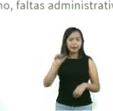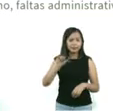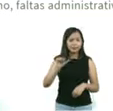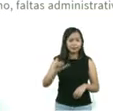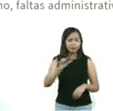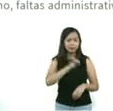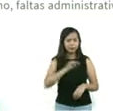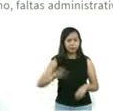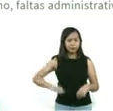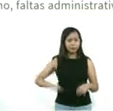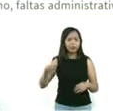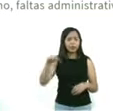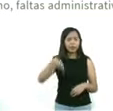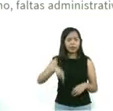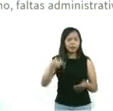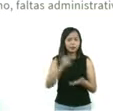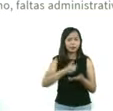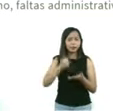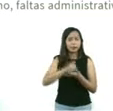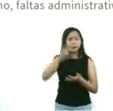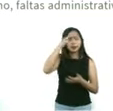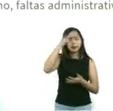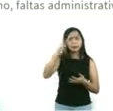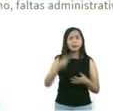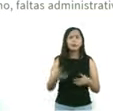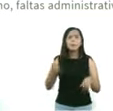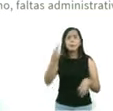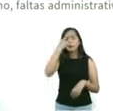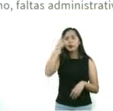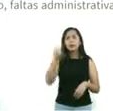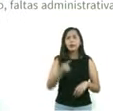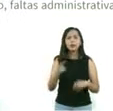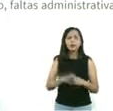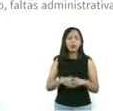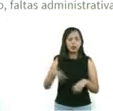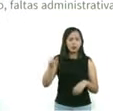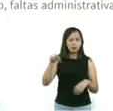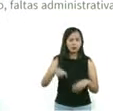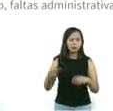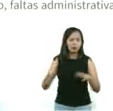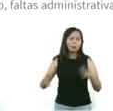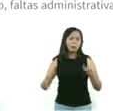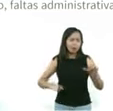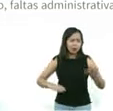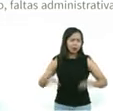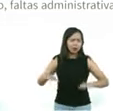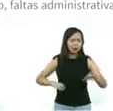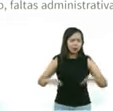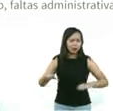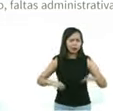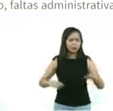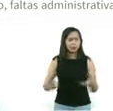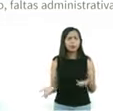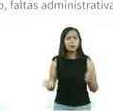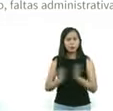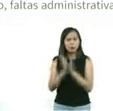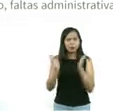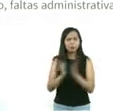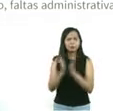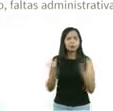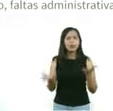Ciudad de México para garantizar el desarrollo de las actividades de este importante ejercicio de participación ciudadana y que se realice en